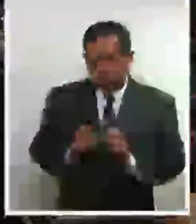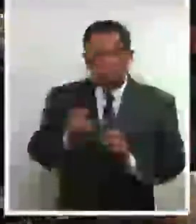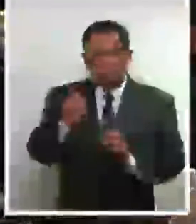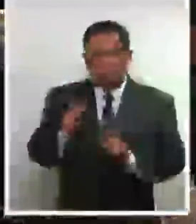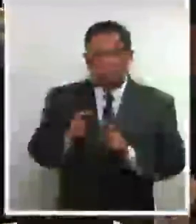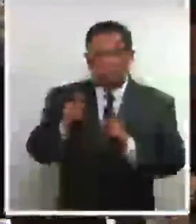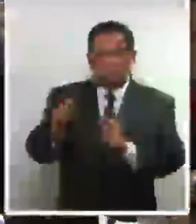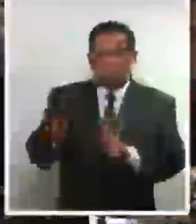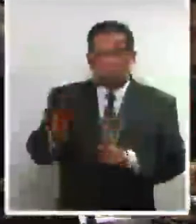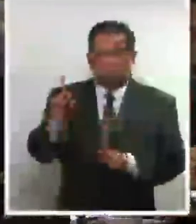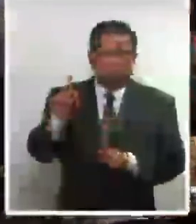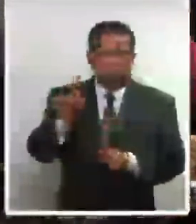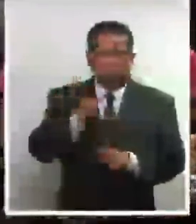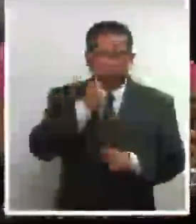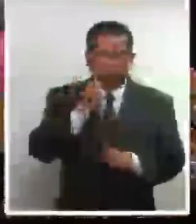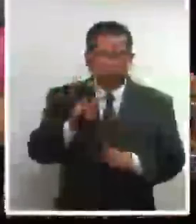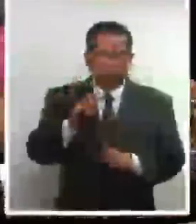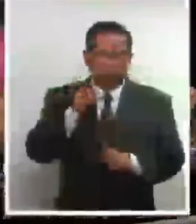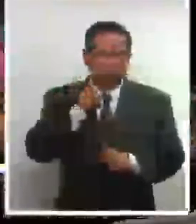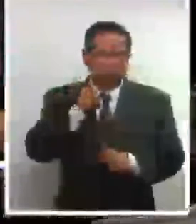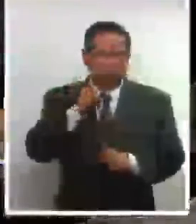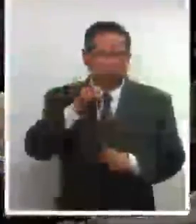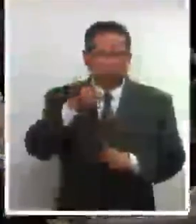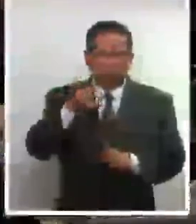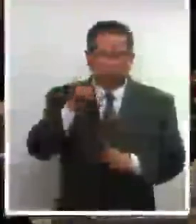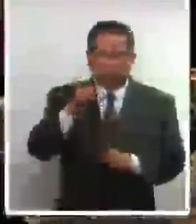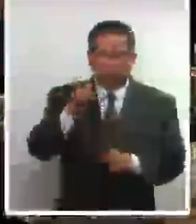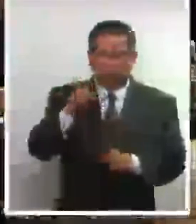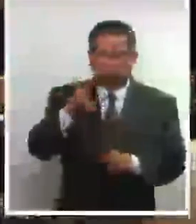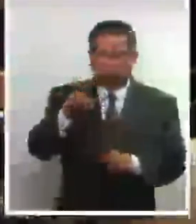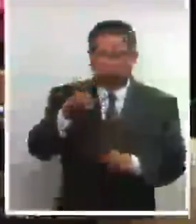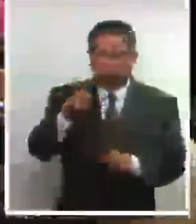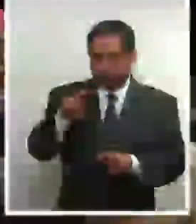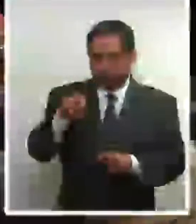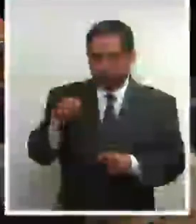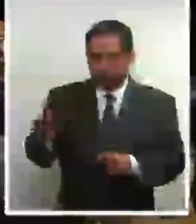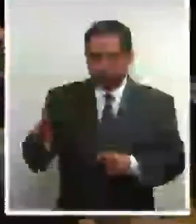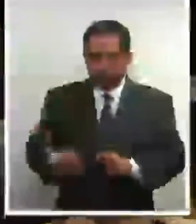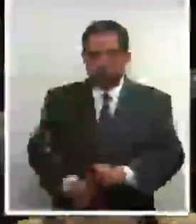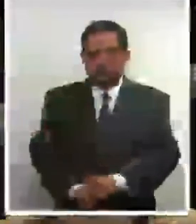toca el uso de la palabra en favor al diputado Julio César Moreno.